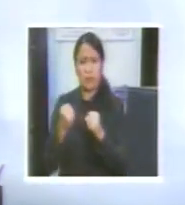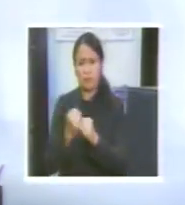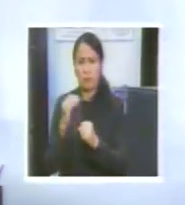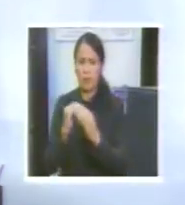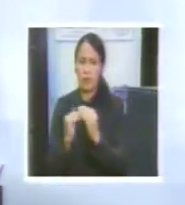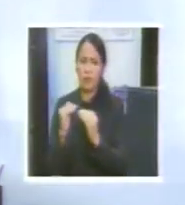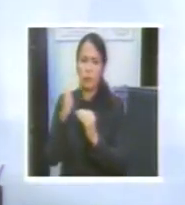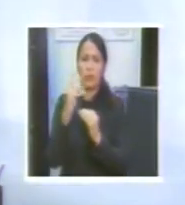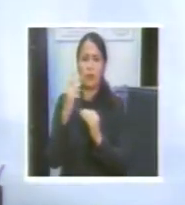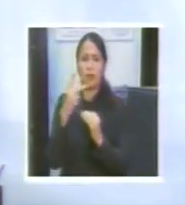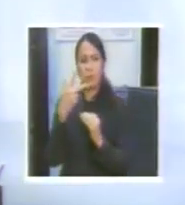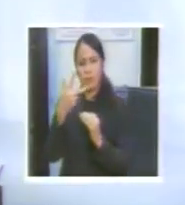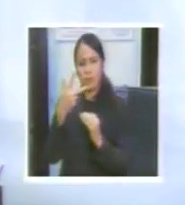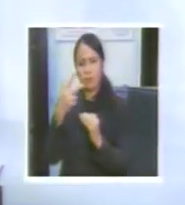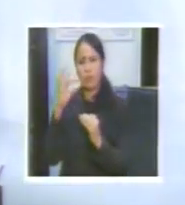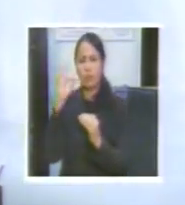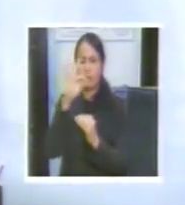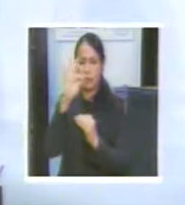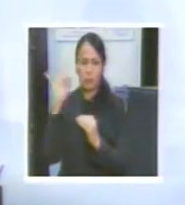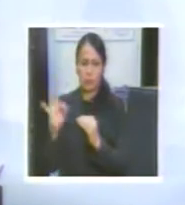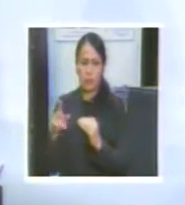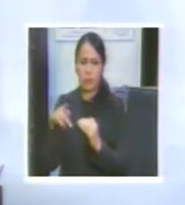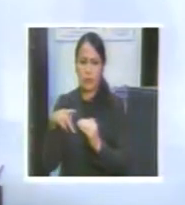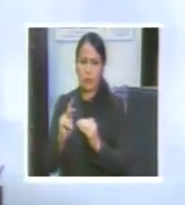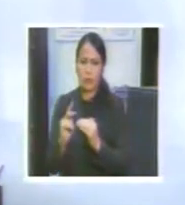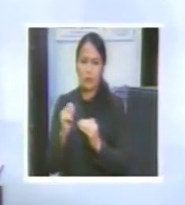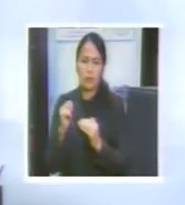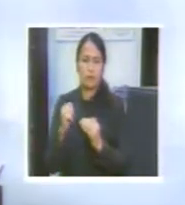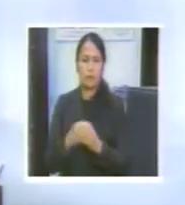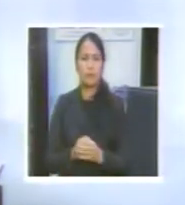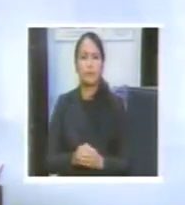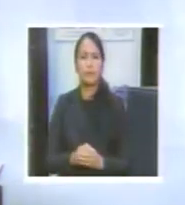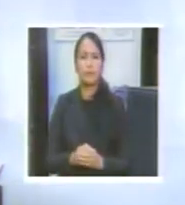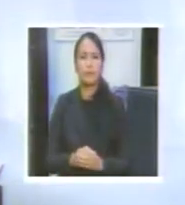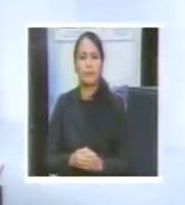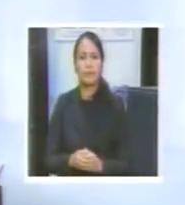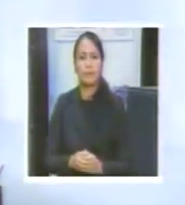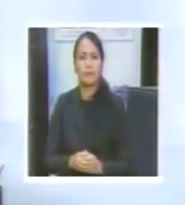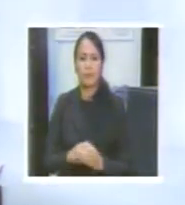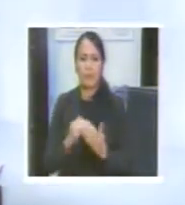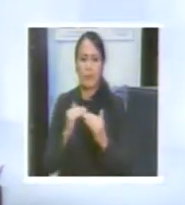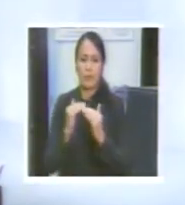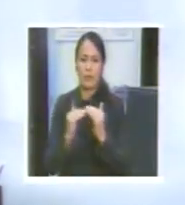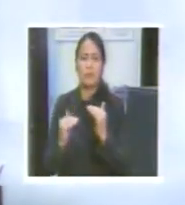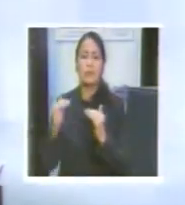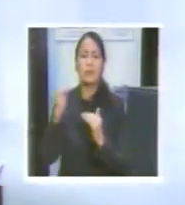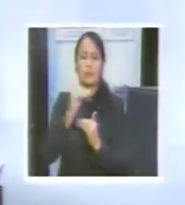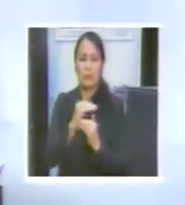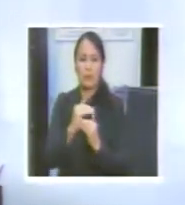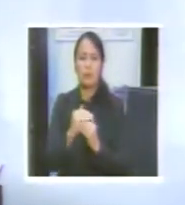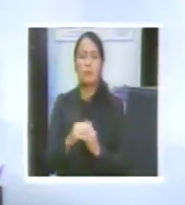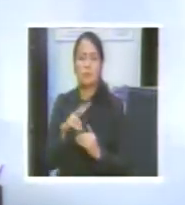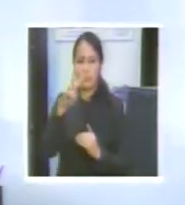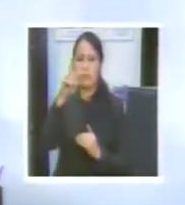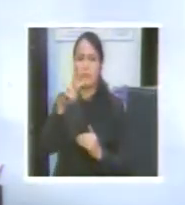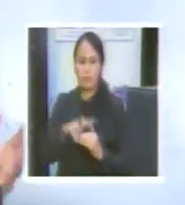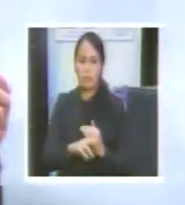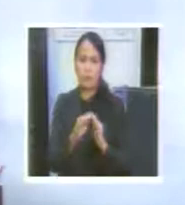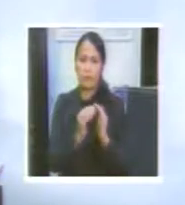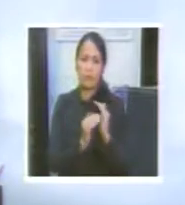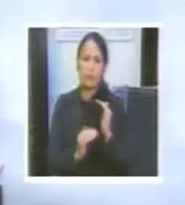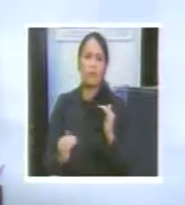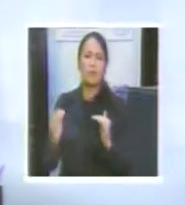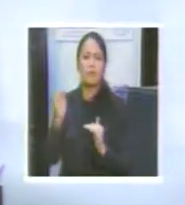2% a 8%, pero en términos absolutos, el incremento ha sido realmente